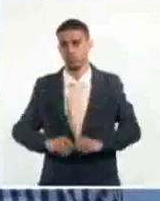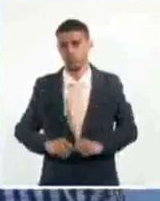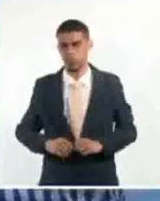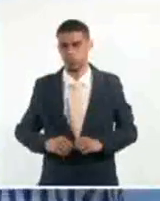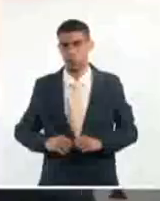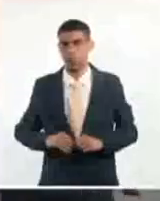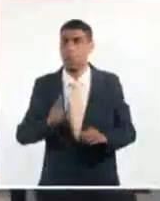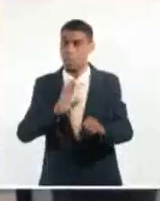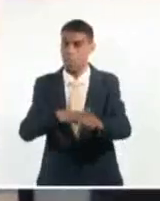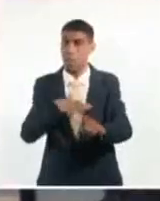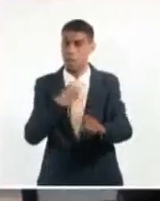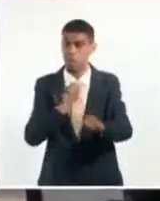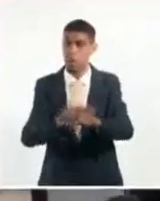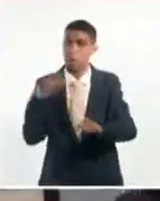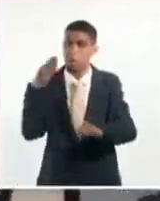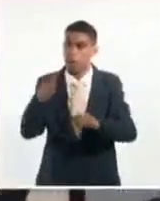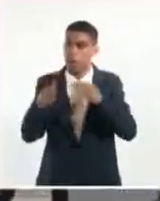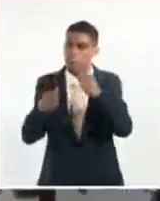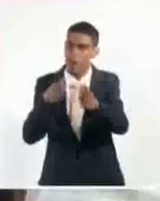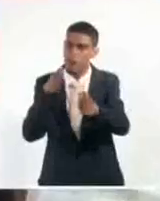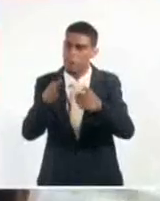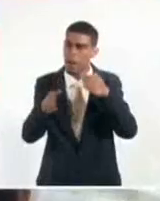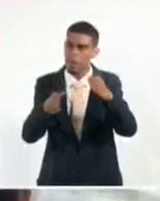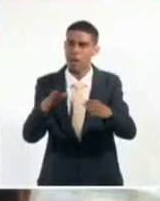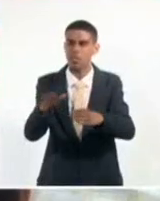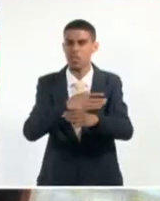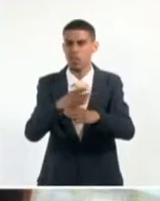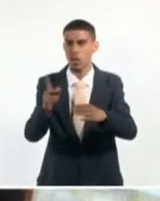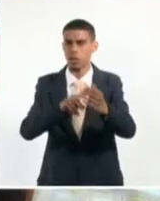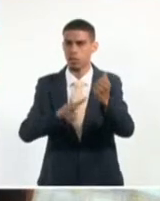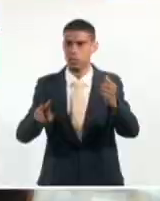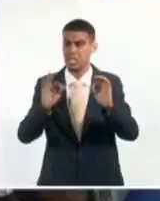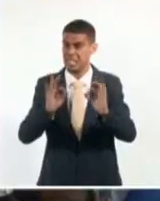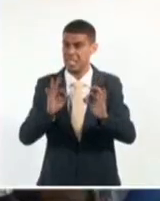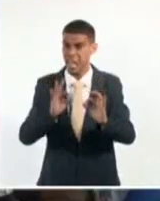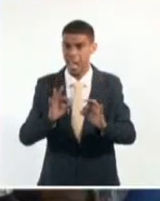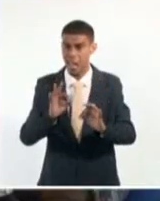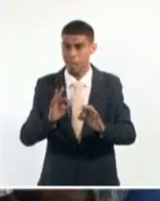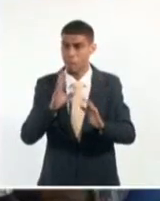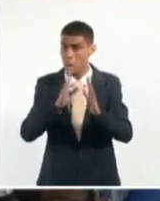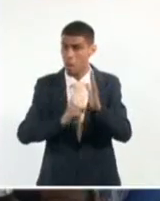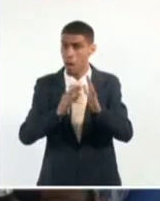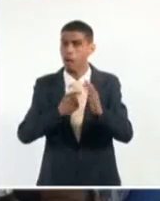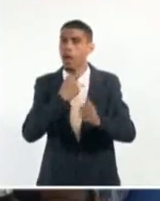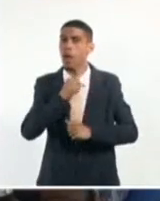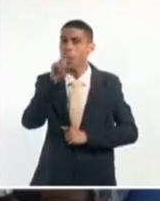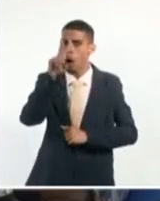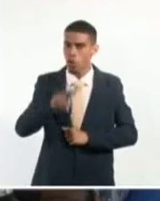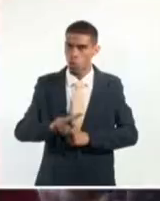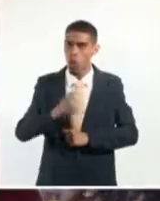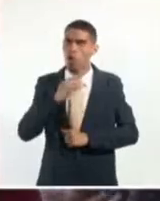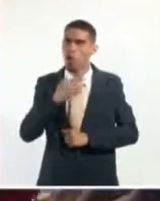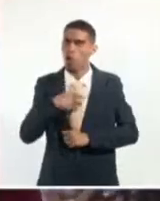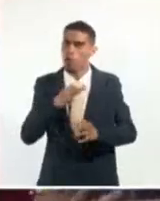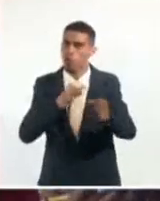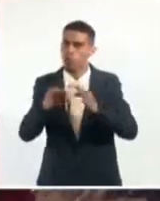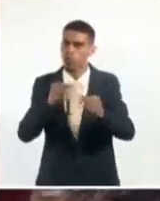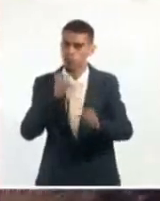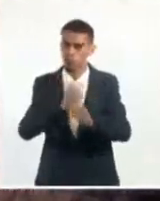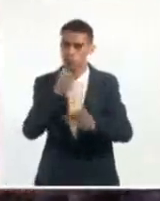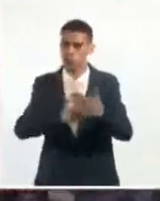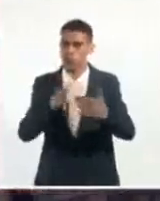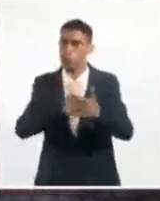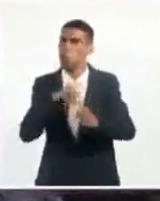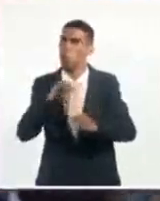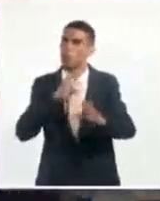extendió a todos los territorios y que con periodicidad chequea la marcha de los indicadores económicos y sociales y posibilita una